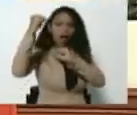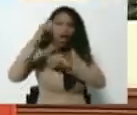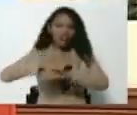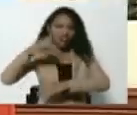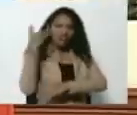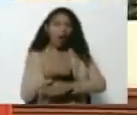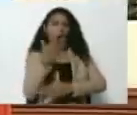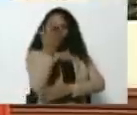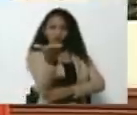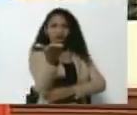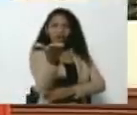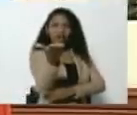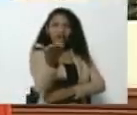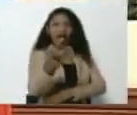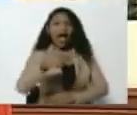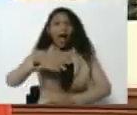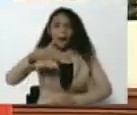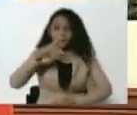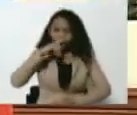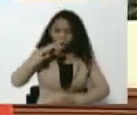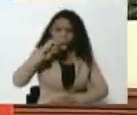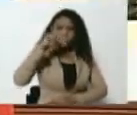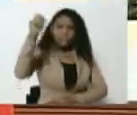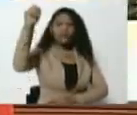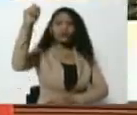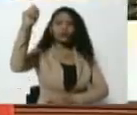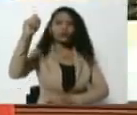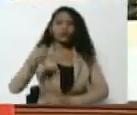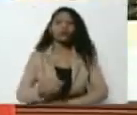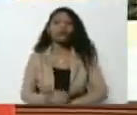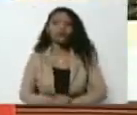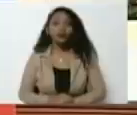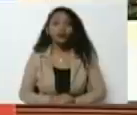con ustedes a Nicolás Maduro